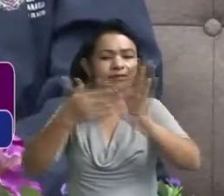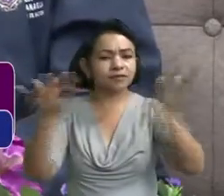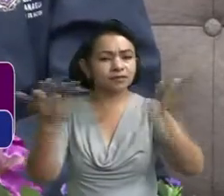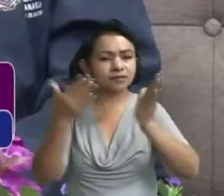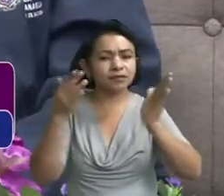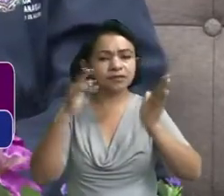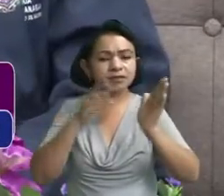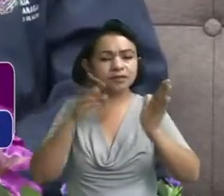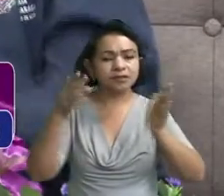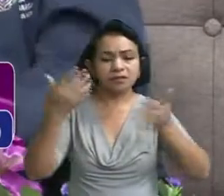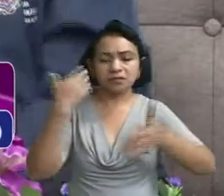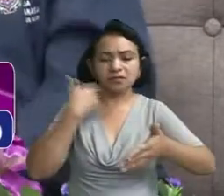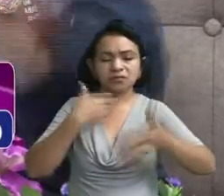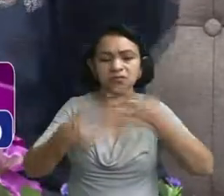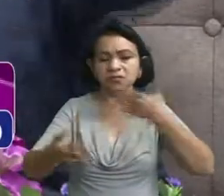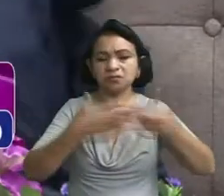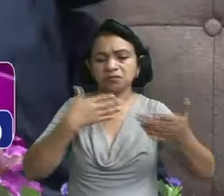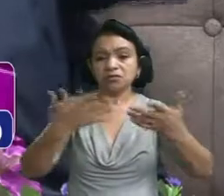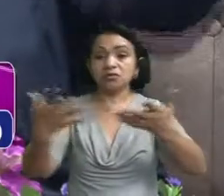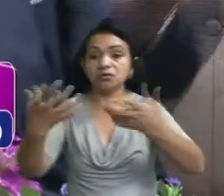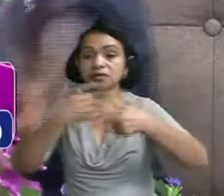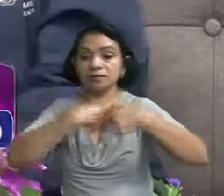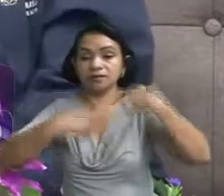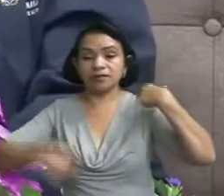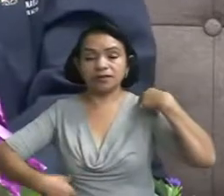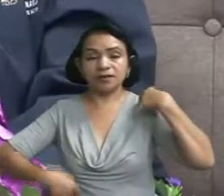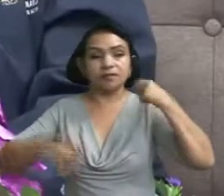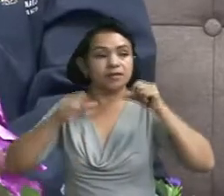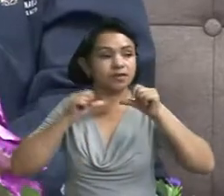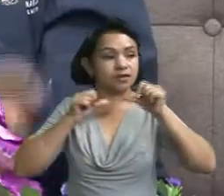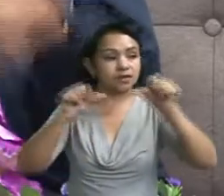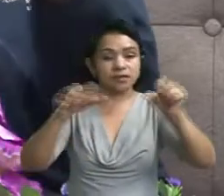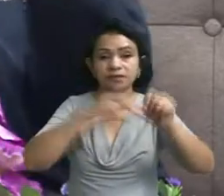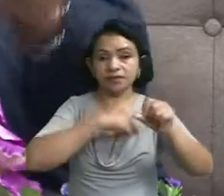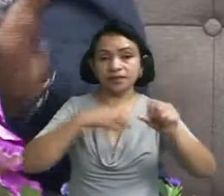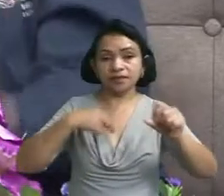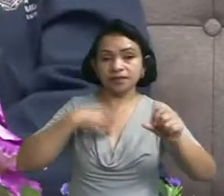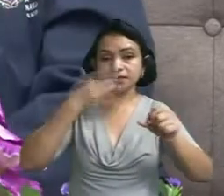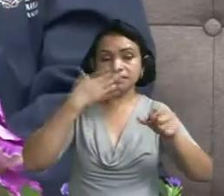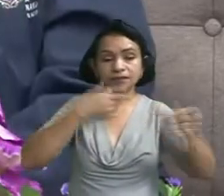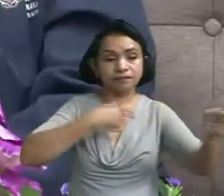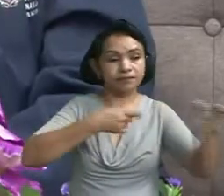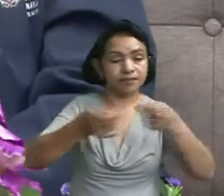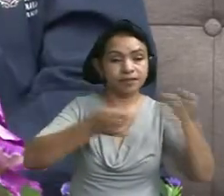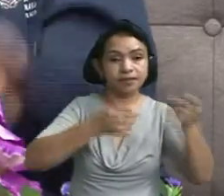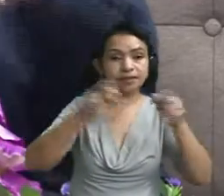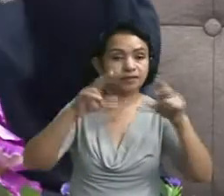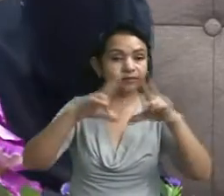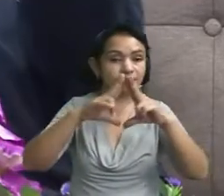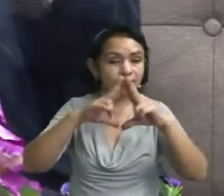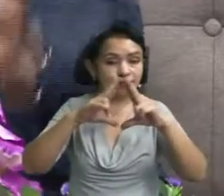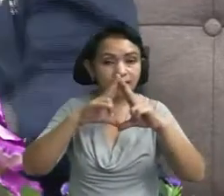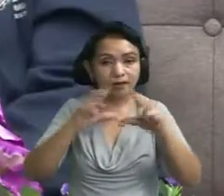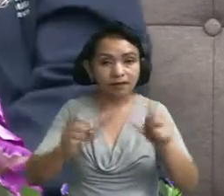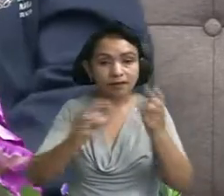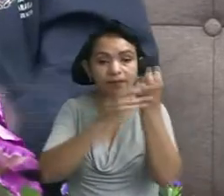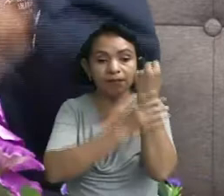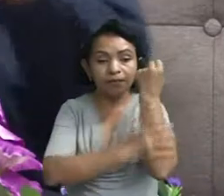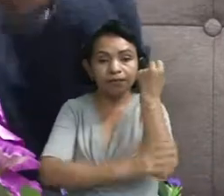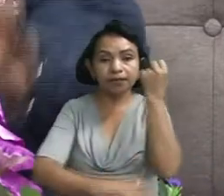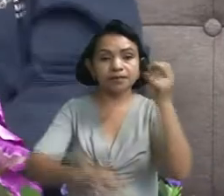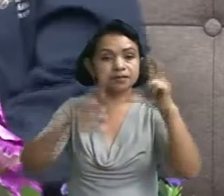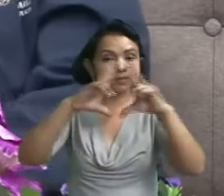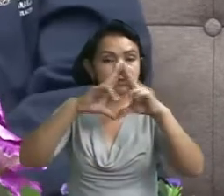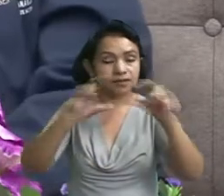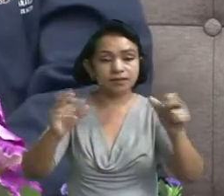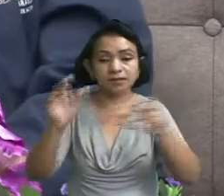ellos quieren llegar al poder a cualquier costo para seguir haciendo lo que hicieron antes, ¿verdad? Vendiendo el país, creando más pobreza en el país,